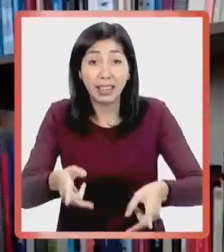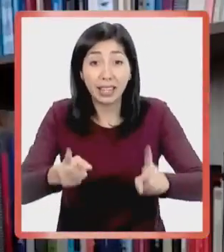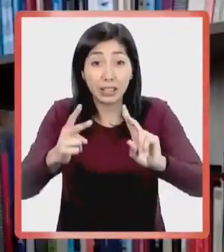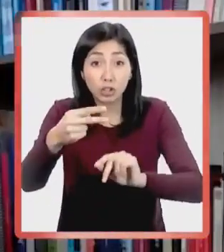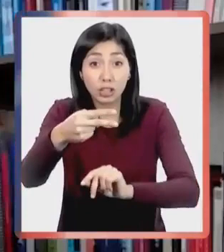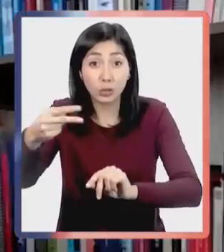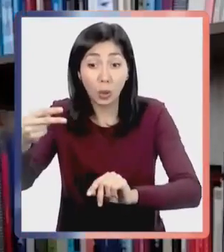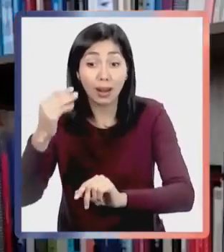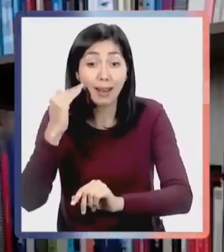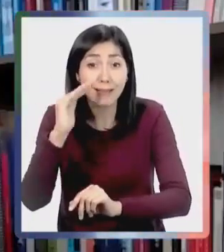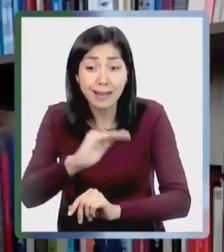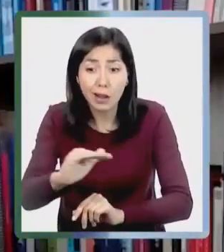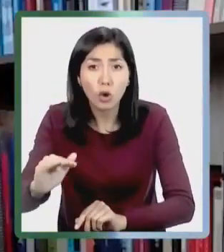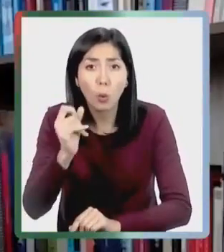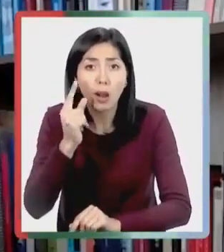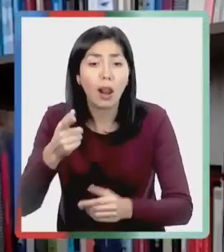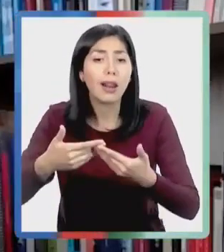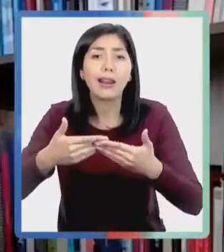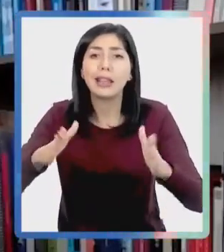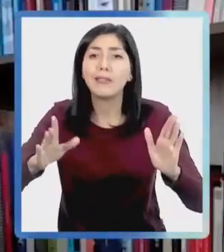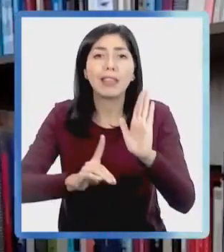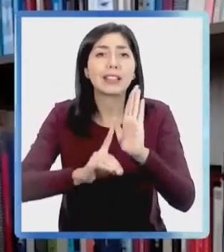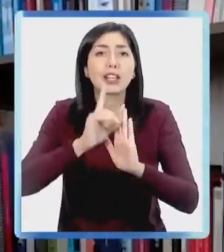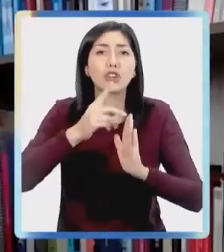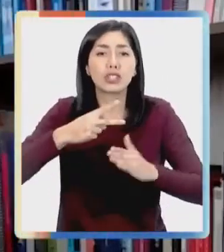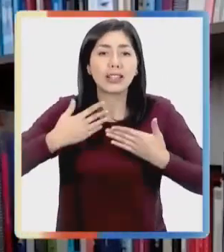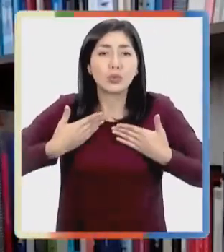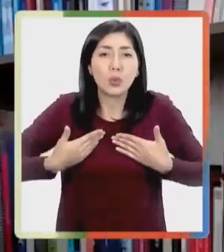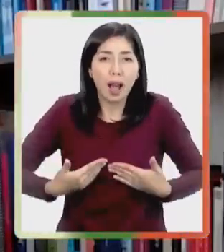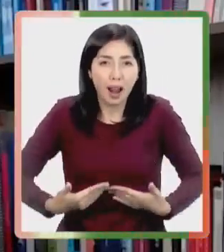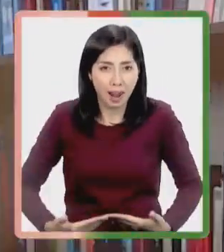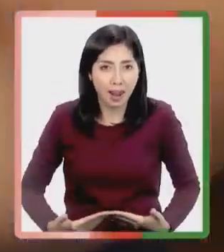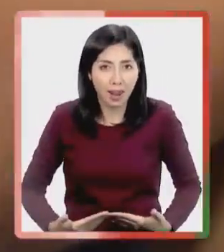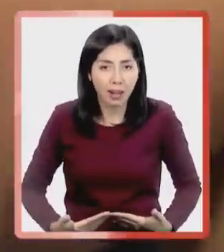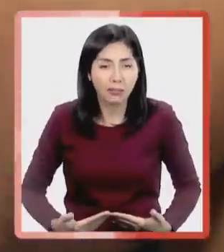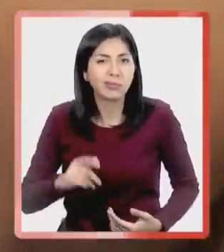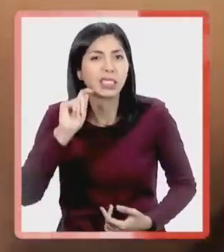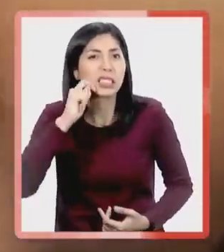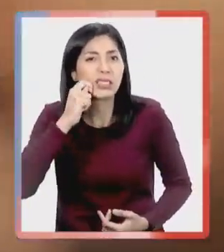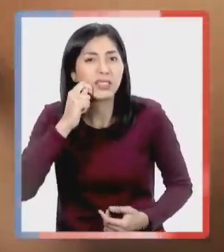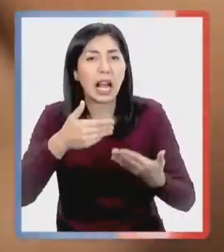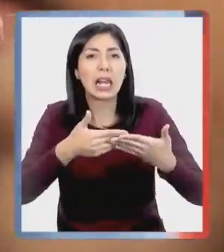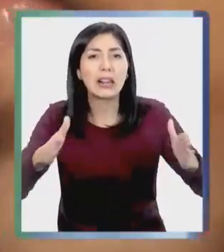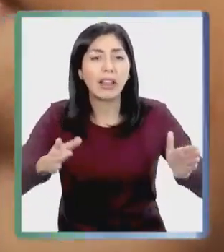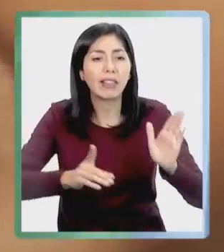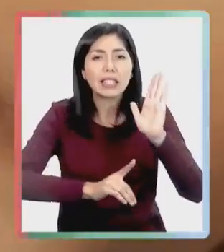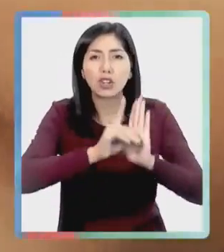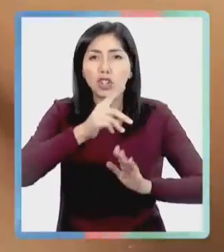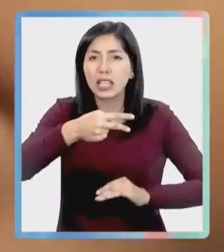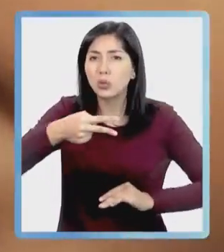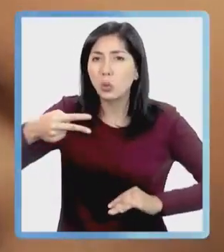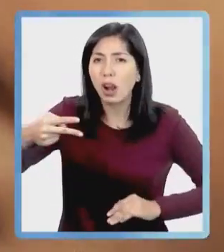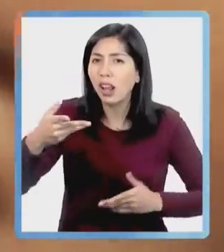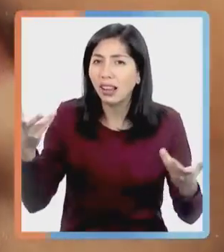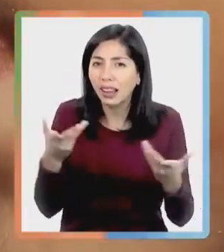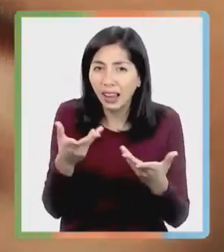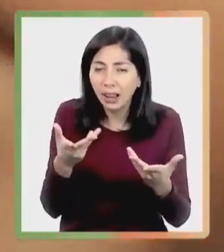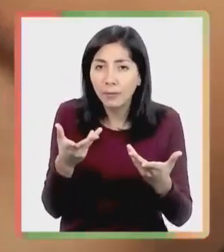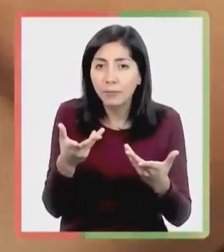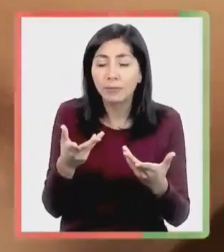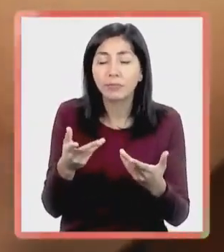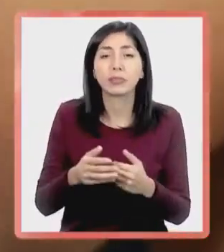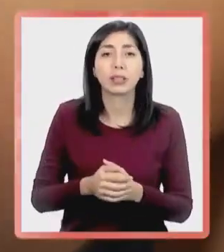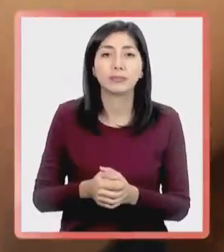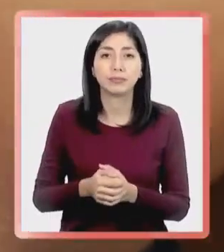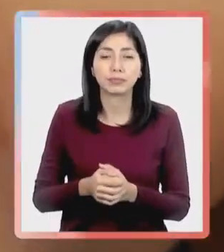reproductivo en la infancia es el libre desarrollo sexual, y parte de la definición de lo que es el libre desarrollo sexual es que nadie